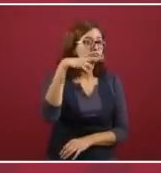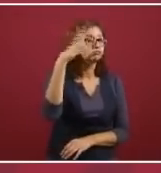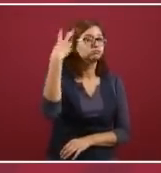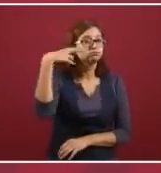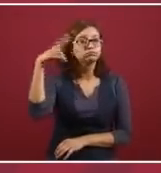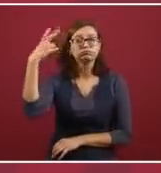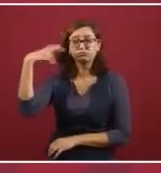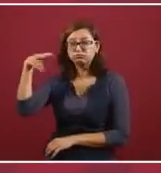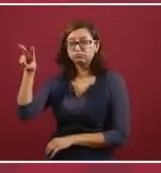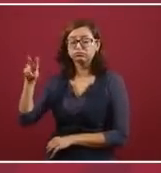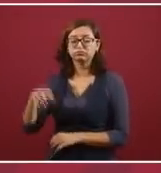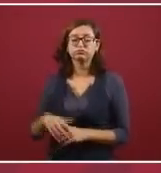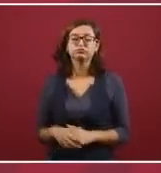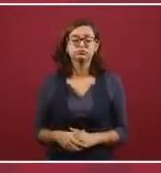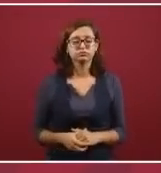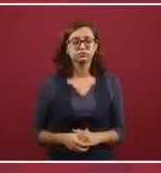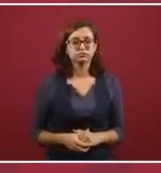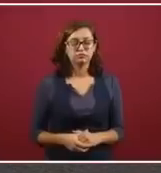y